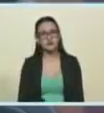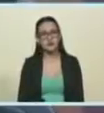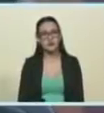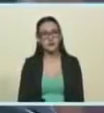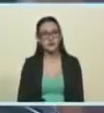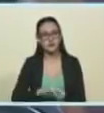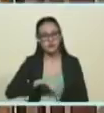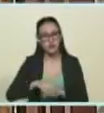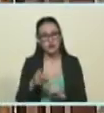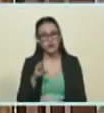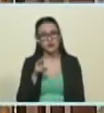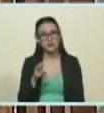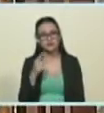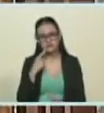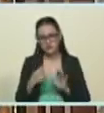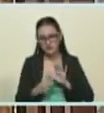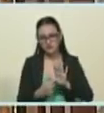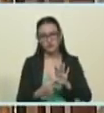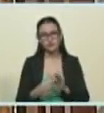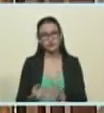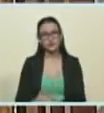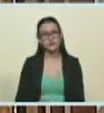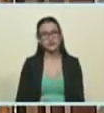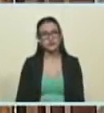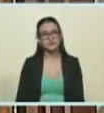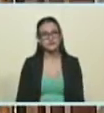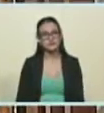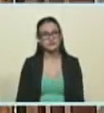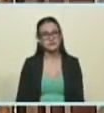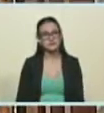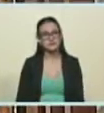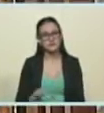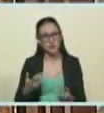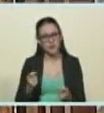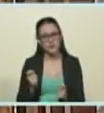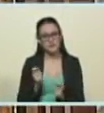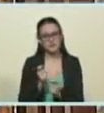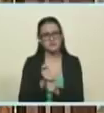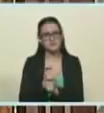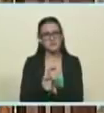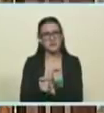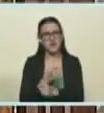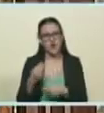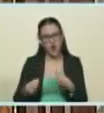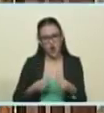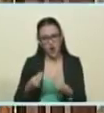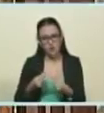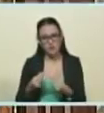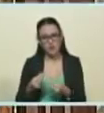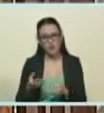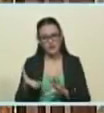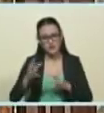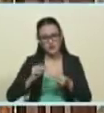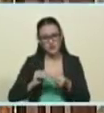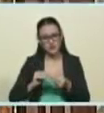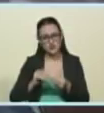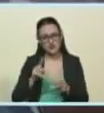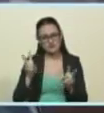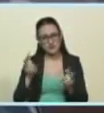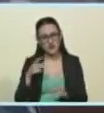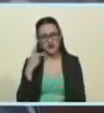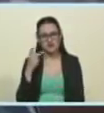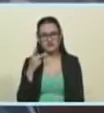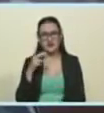Y Héctor Rodríguez, bueno, demostró cómo es posible renovar, modernizar los conceptos de la revolución